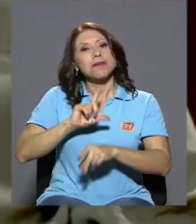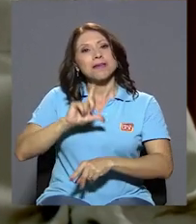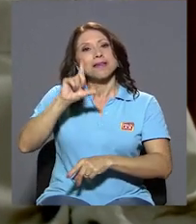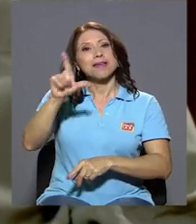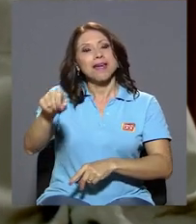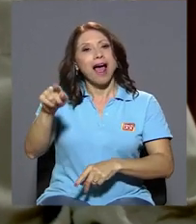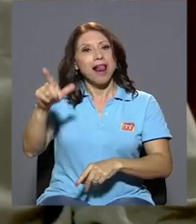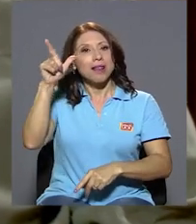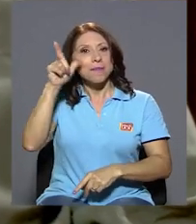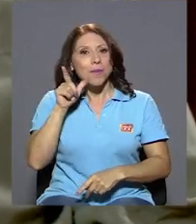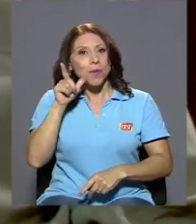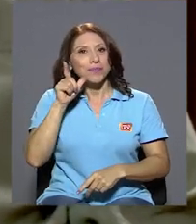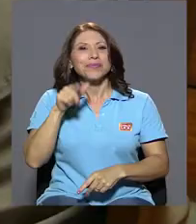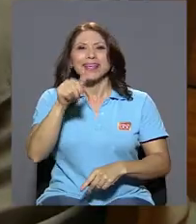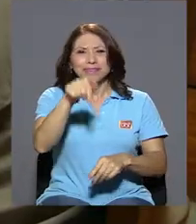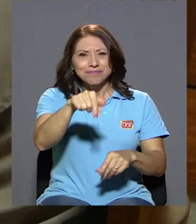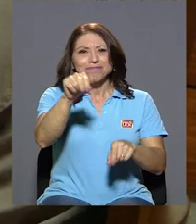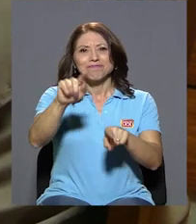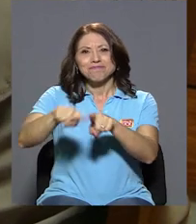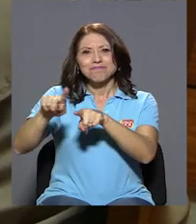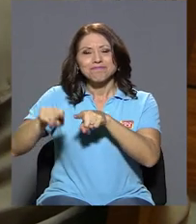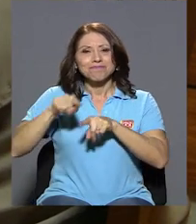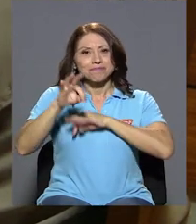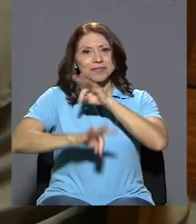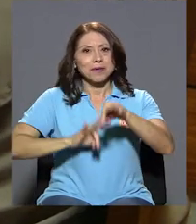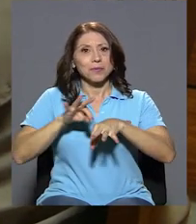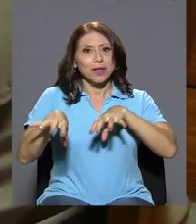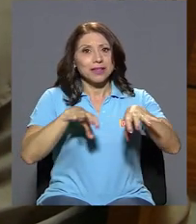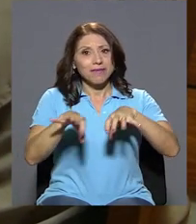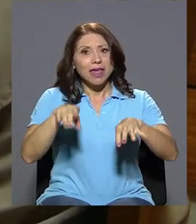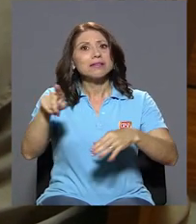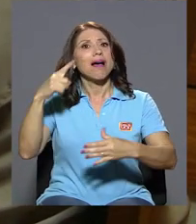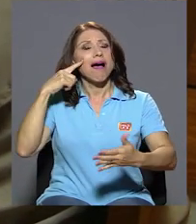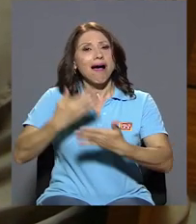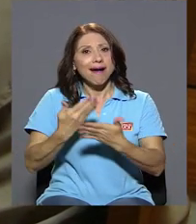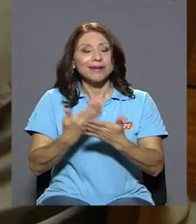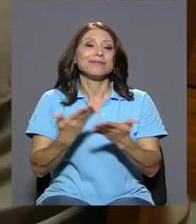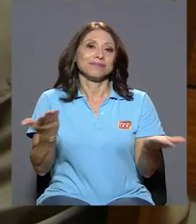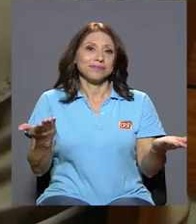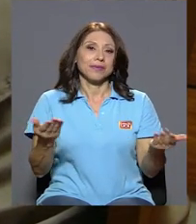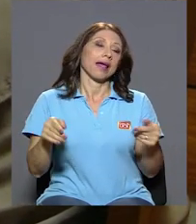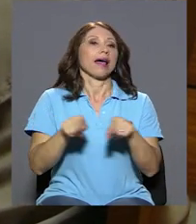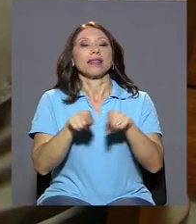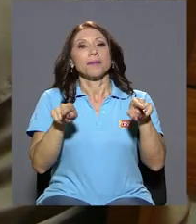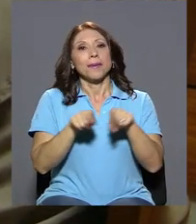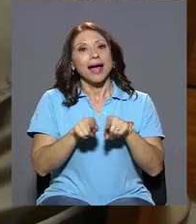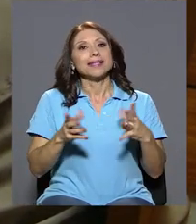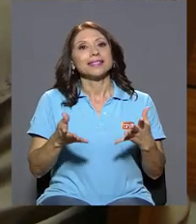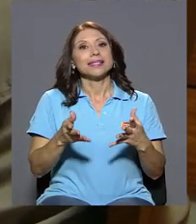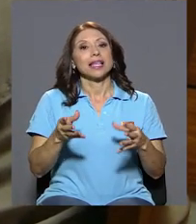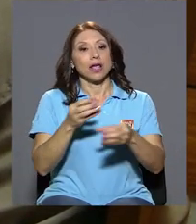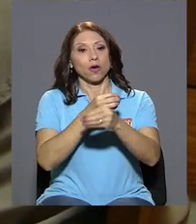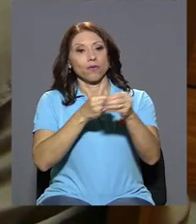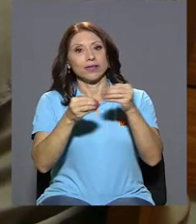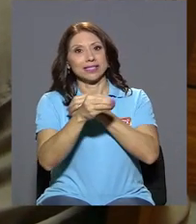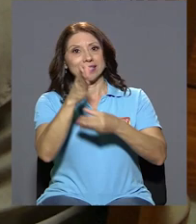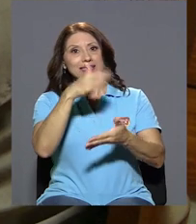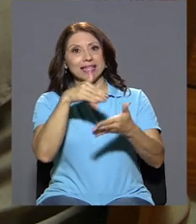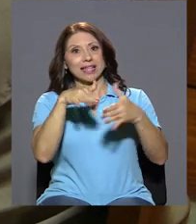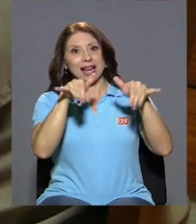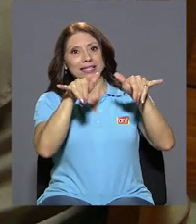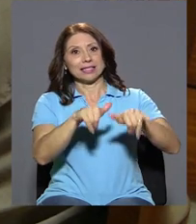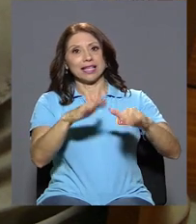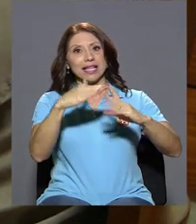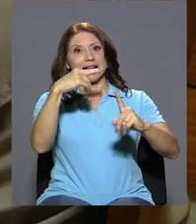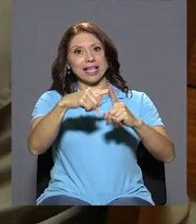a limón entonces en ese tipo de actividades era es muy bien además de que las sedes de